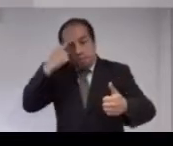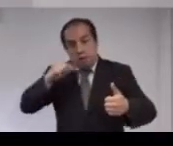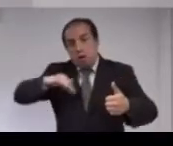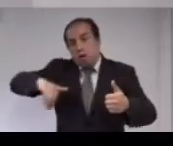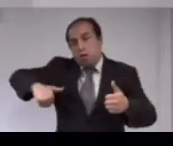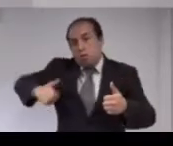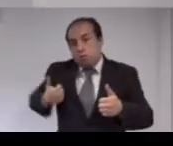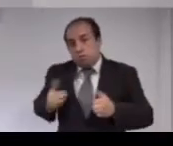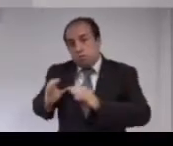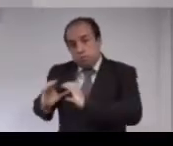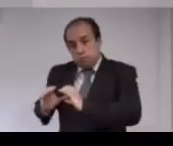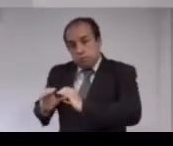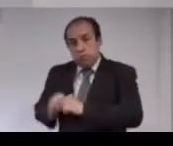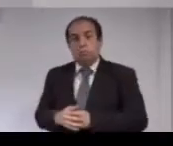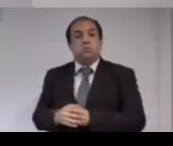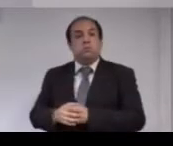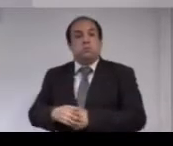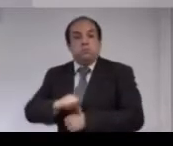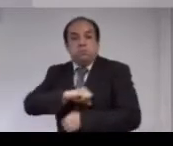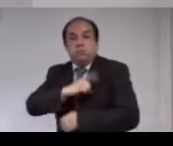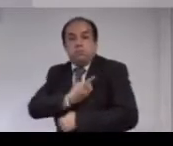su integridad.